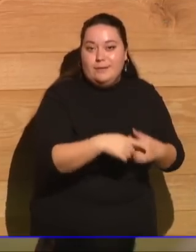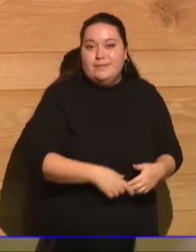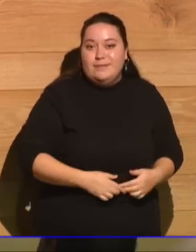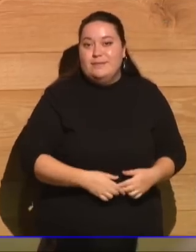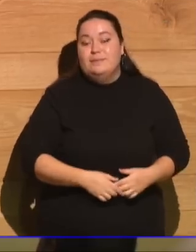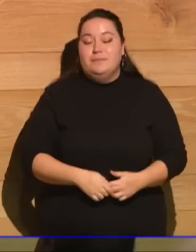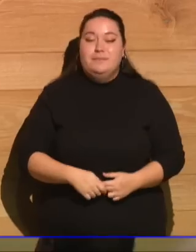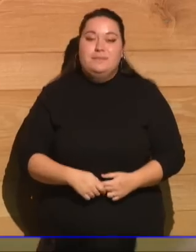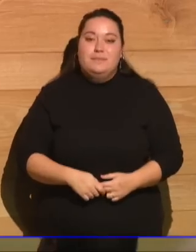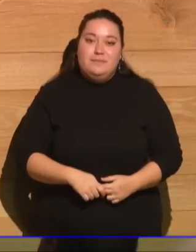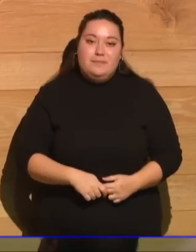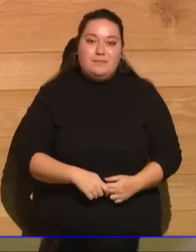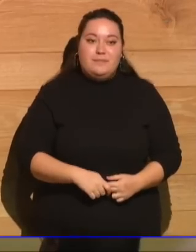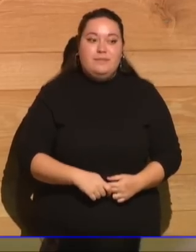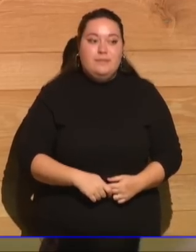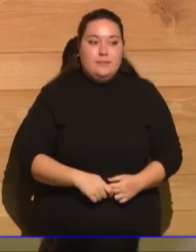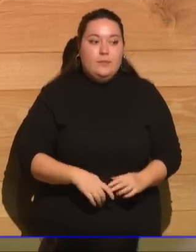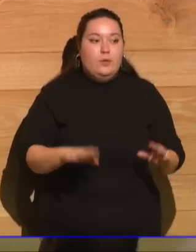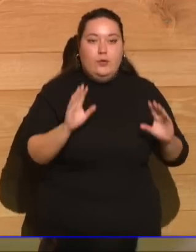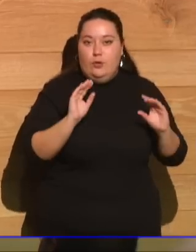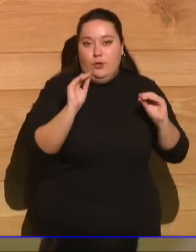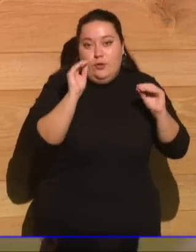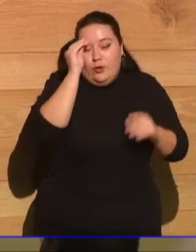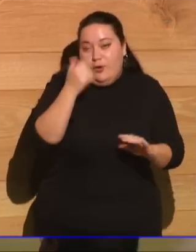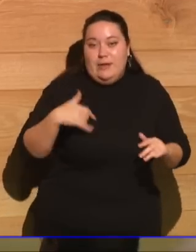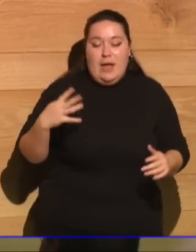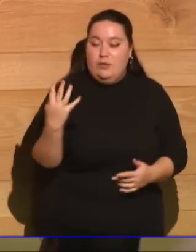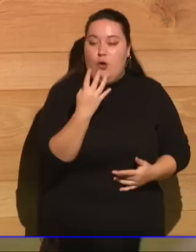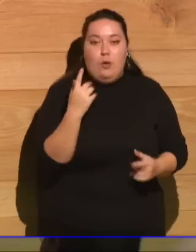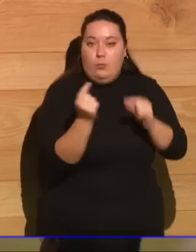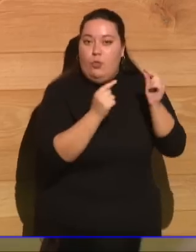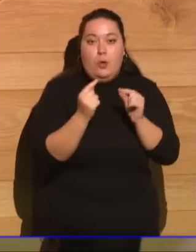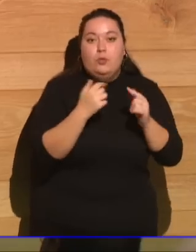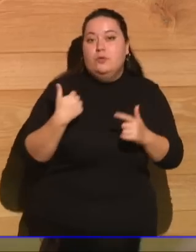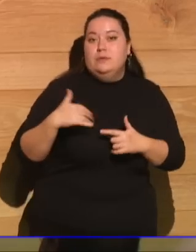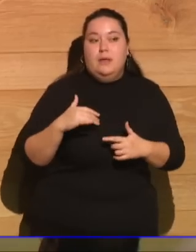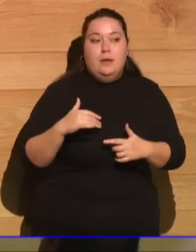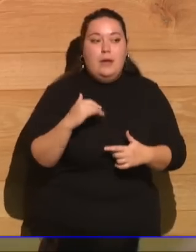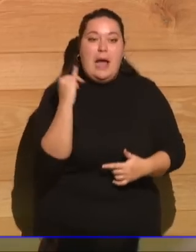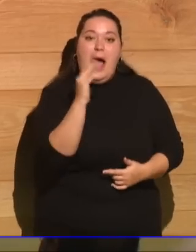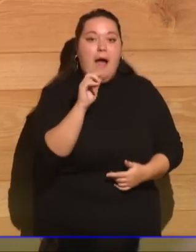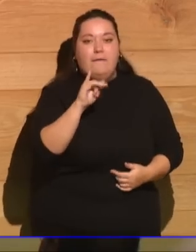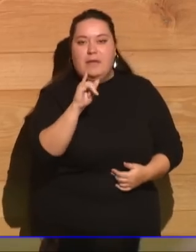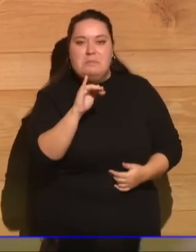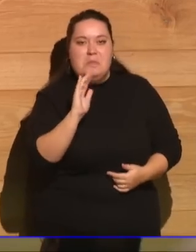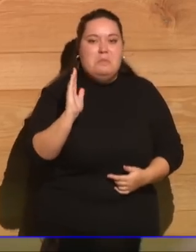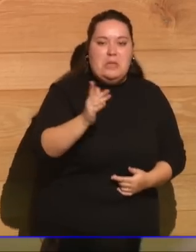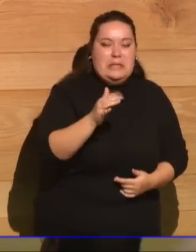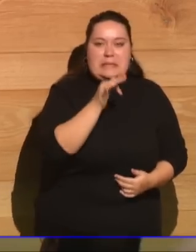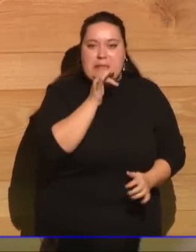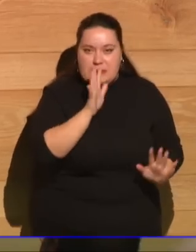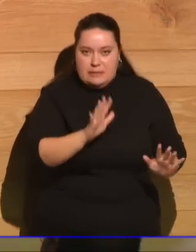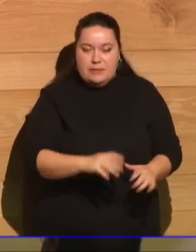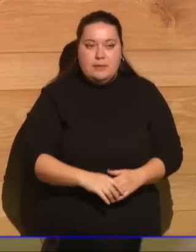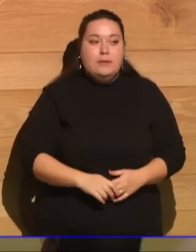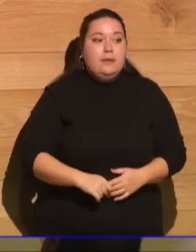Cuando menos te lo esperas. Bueno, creo que nos hemos insultado ya los cuatro entre nosotros. Podemos. No, o sea, Javi no ha cobrado todavía. Bueno, Bueno, ten en Javi. cuenta, ante la pregunta que